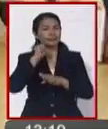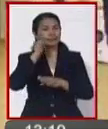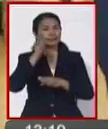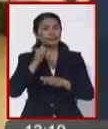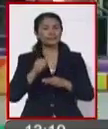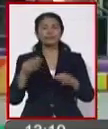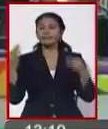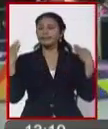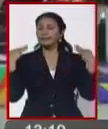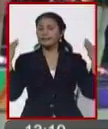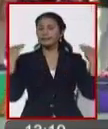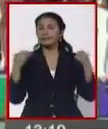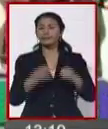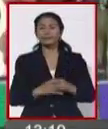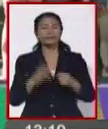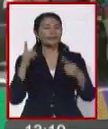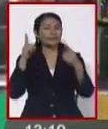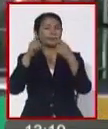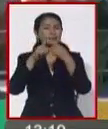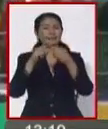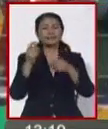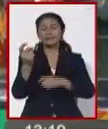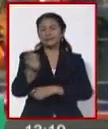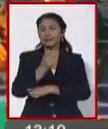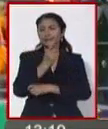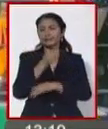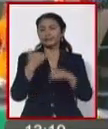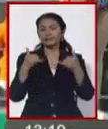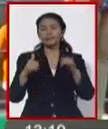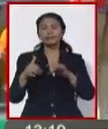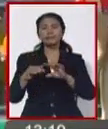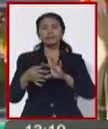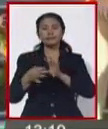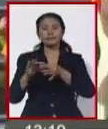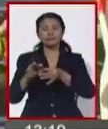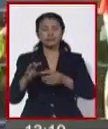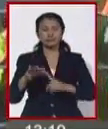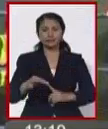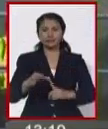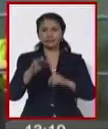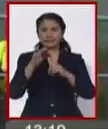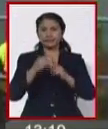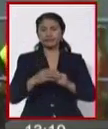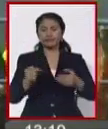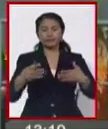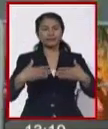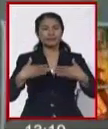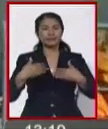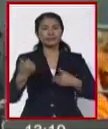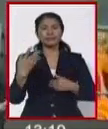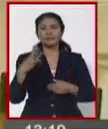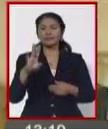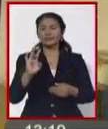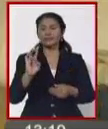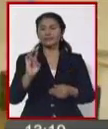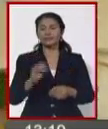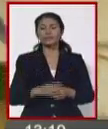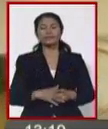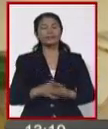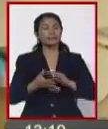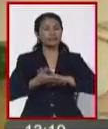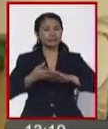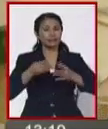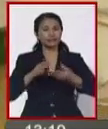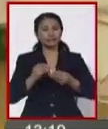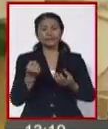días gimnasia rítmica, enfocada en ganar en la tercera versión de los Juegos Latinoamericanos Olimpiadas Especiales Panamá 2017. Ella nos